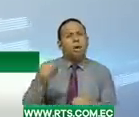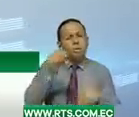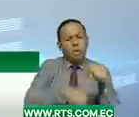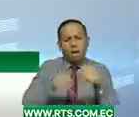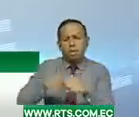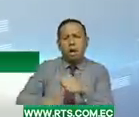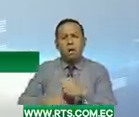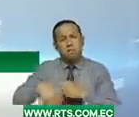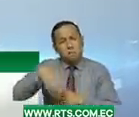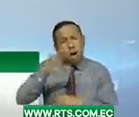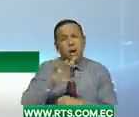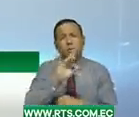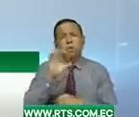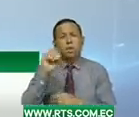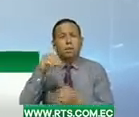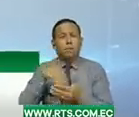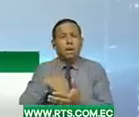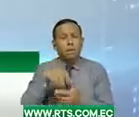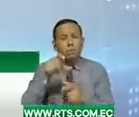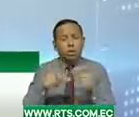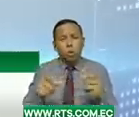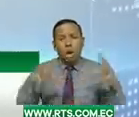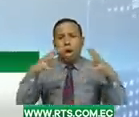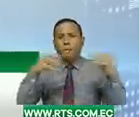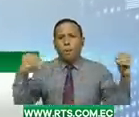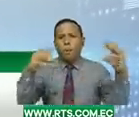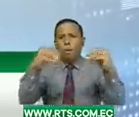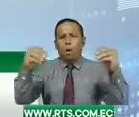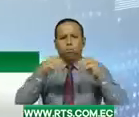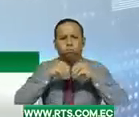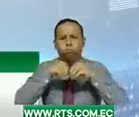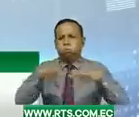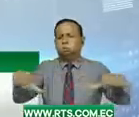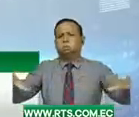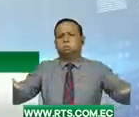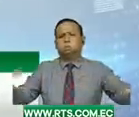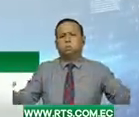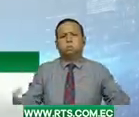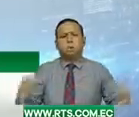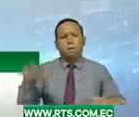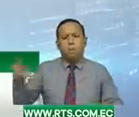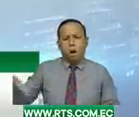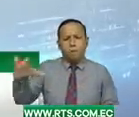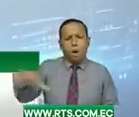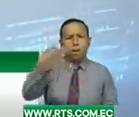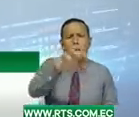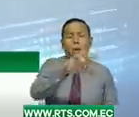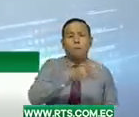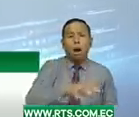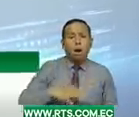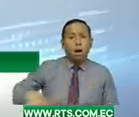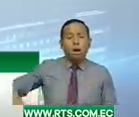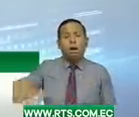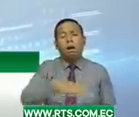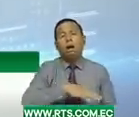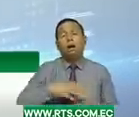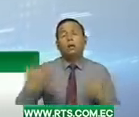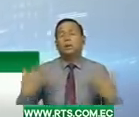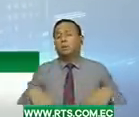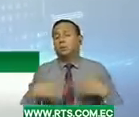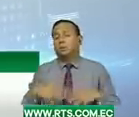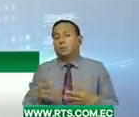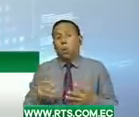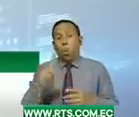80.000 personas se quedaron sin electricidad en los condados de Alameda y San Mateo. En la localidad de Montebello,